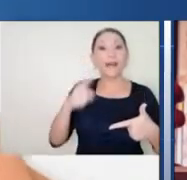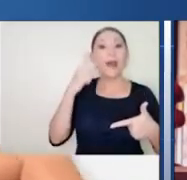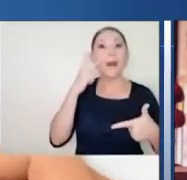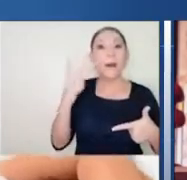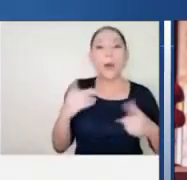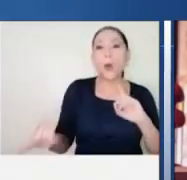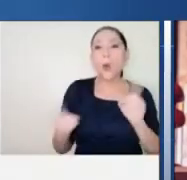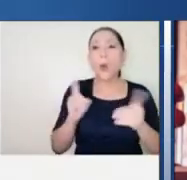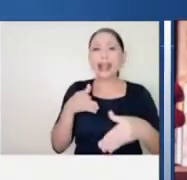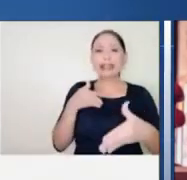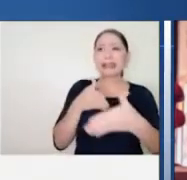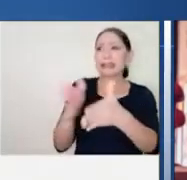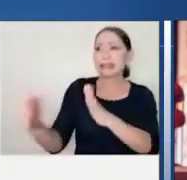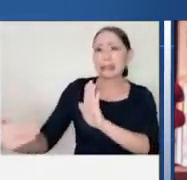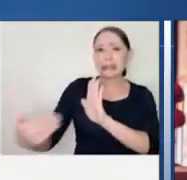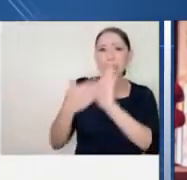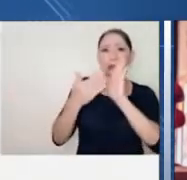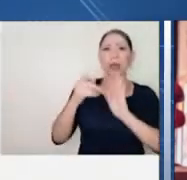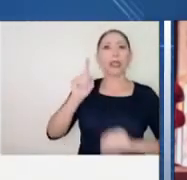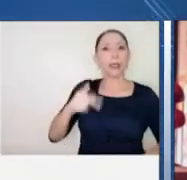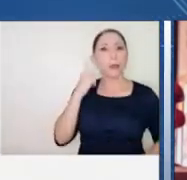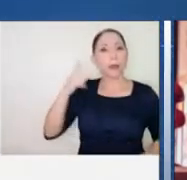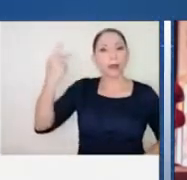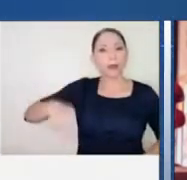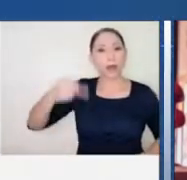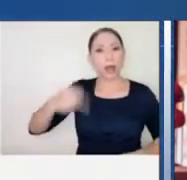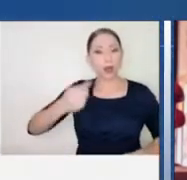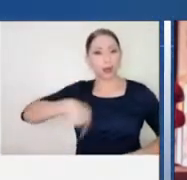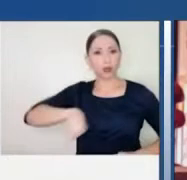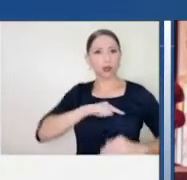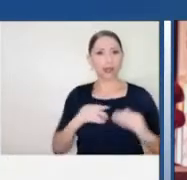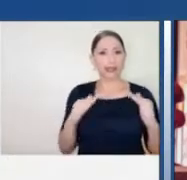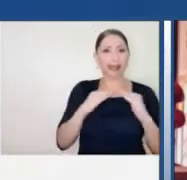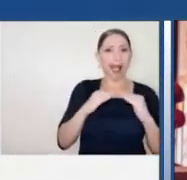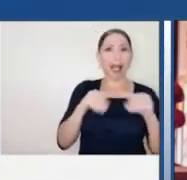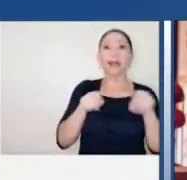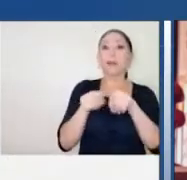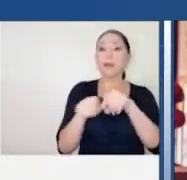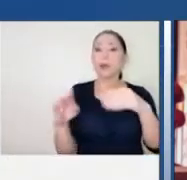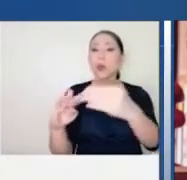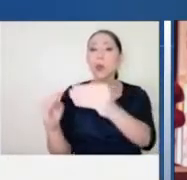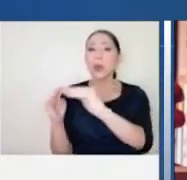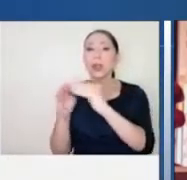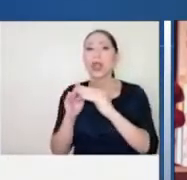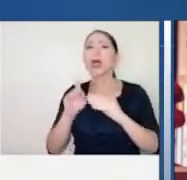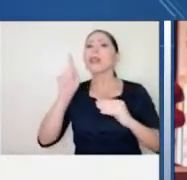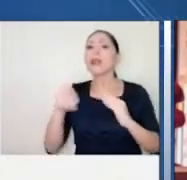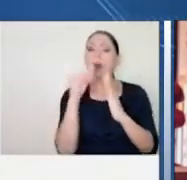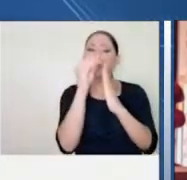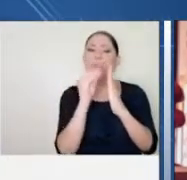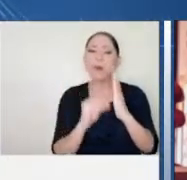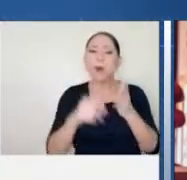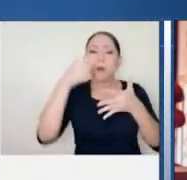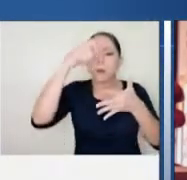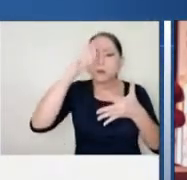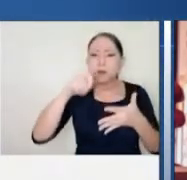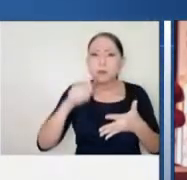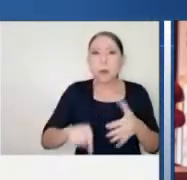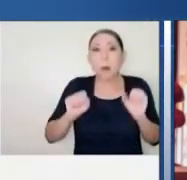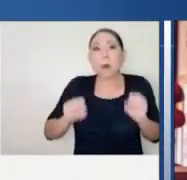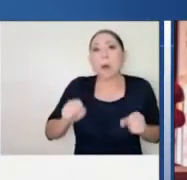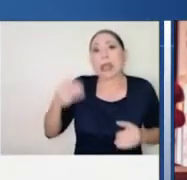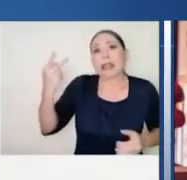Es muy normal que nosotros percibamos sismos, algunos muchísimo más fuertes, que nos obligan también a